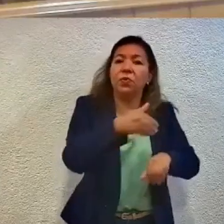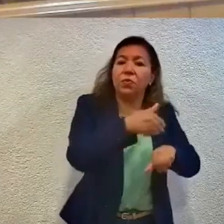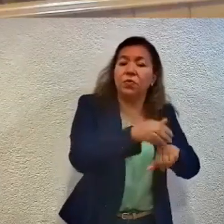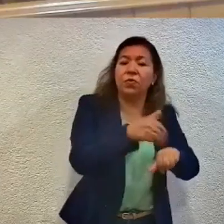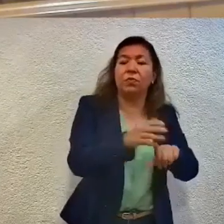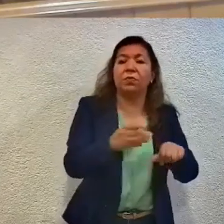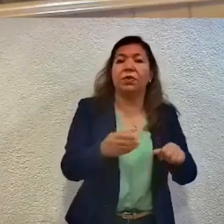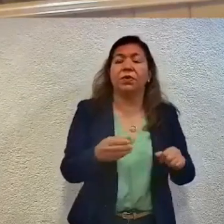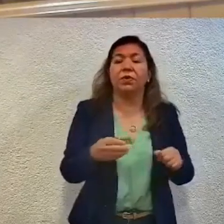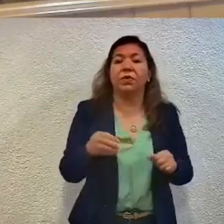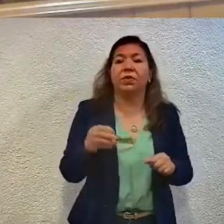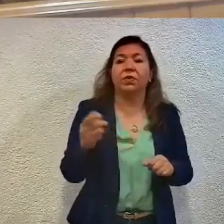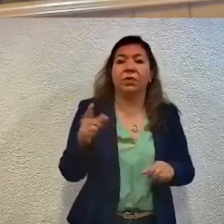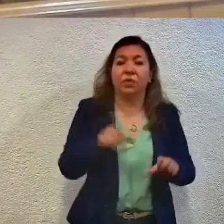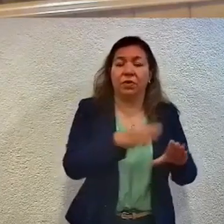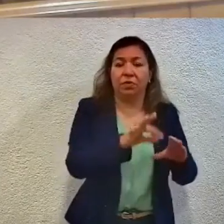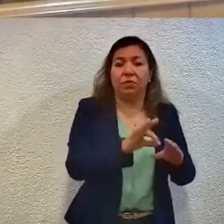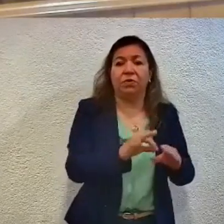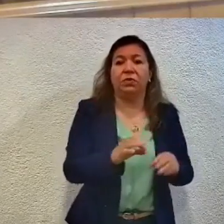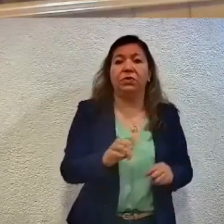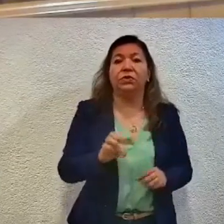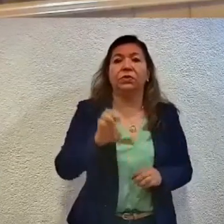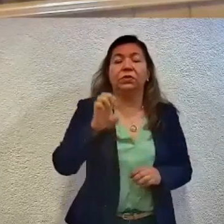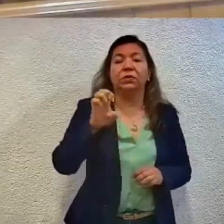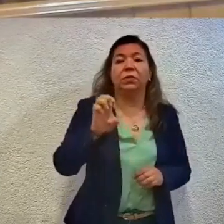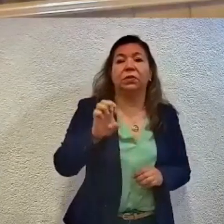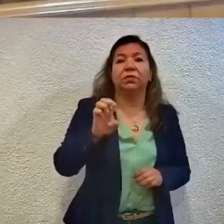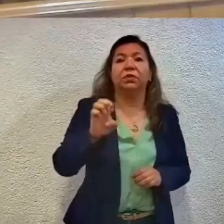participantes del Partido Encuentro Solidario Guerrero,